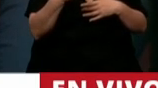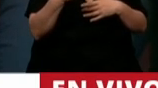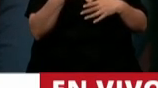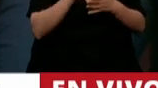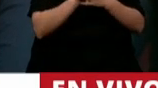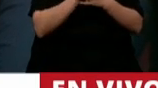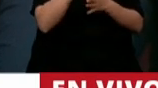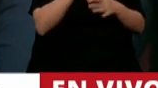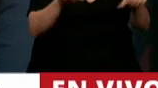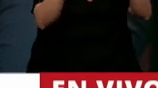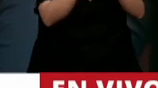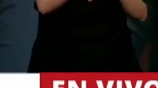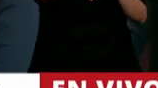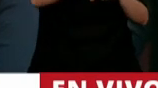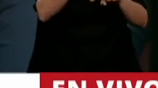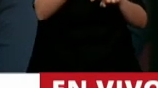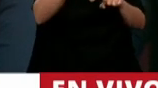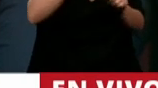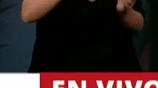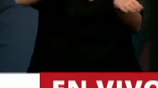como logueados, pero no votando.